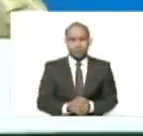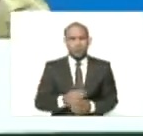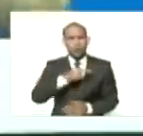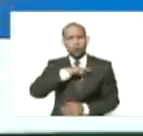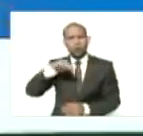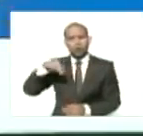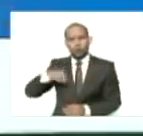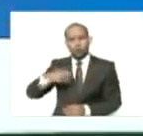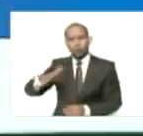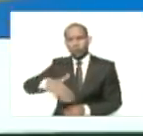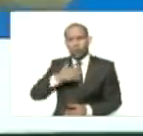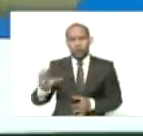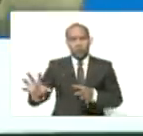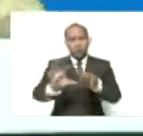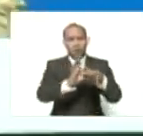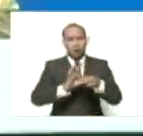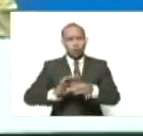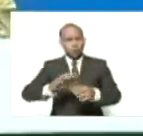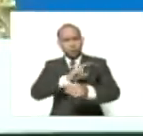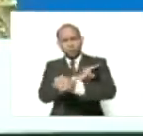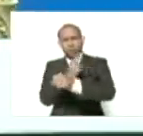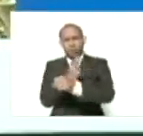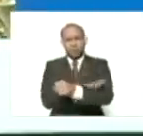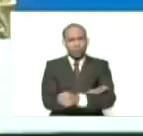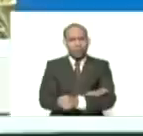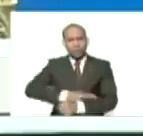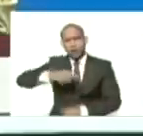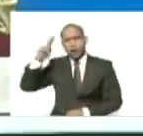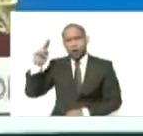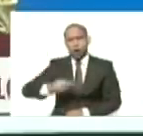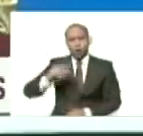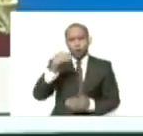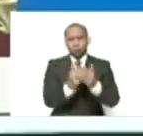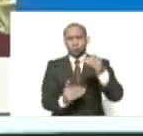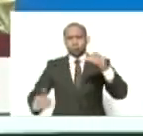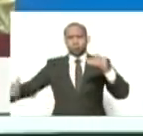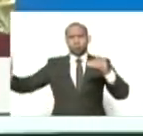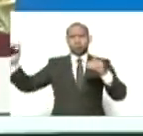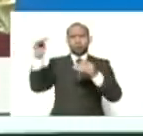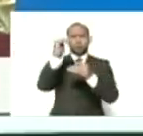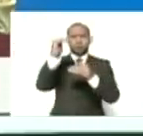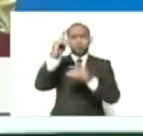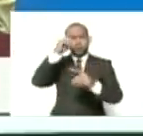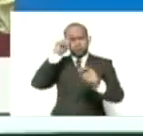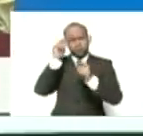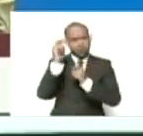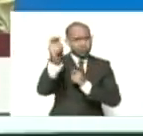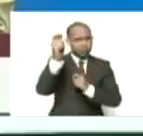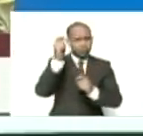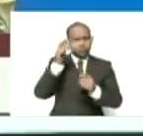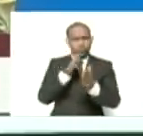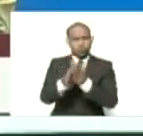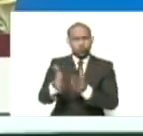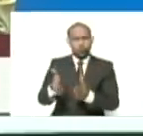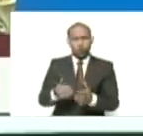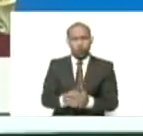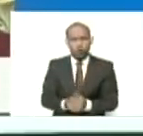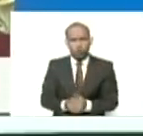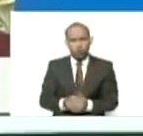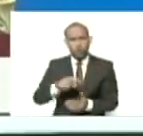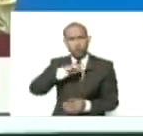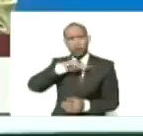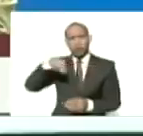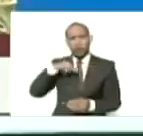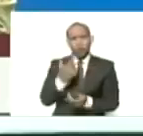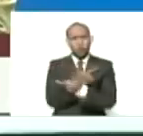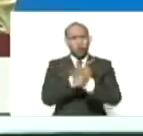poder unir una fuerza incomparable que esté a la altura del homenaje que debemos rendirle a nuestros